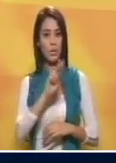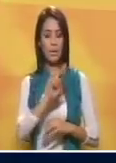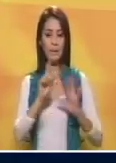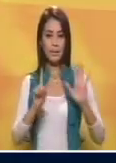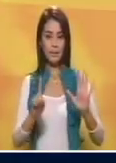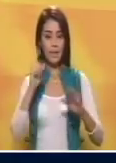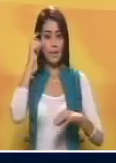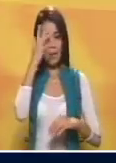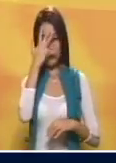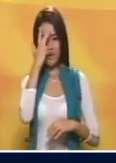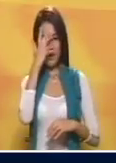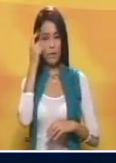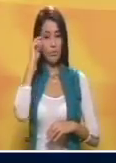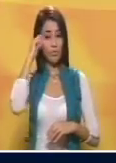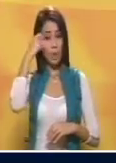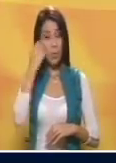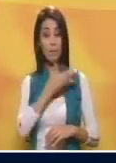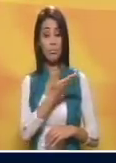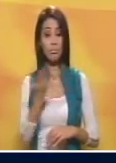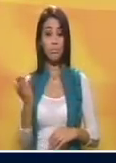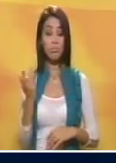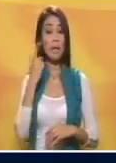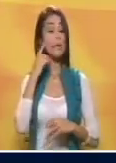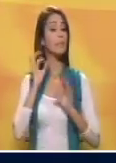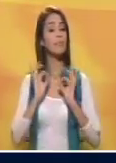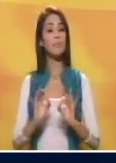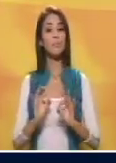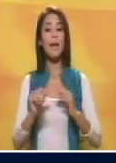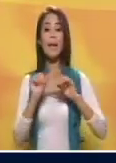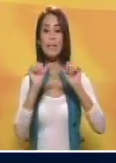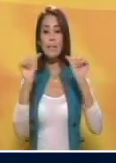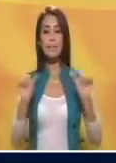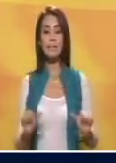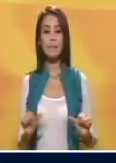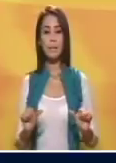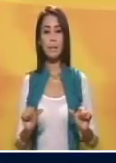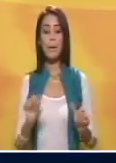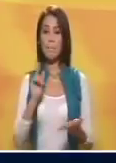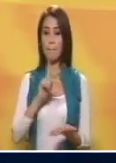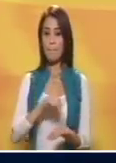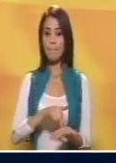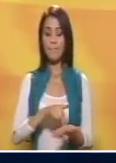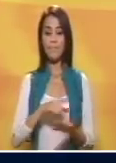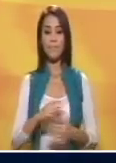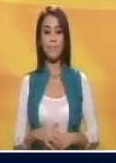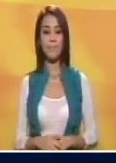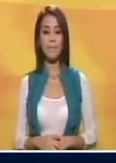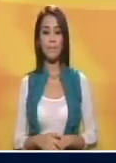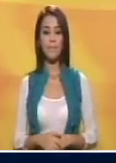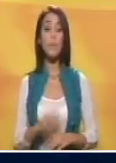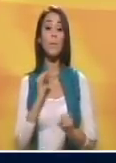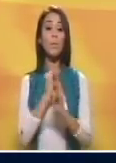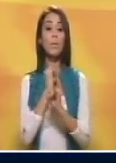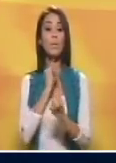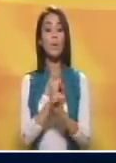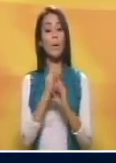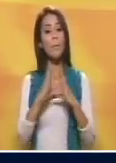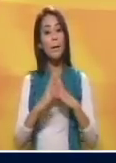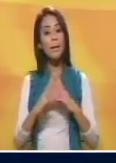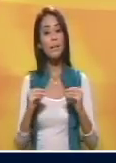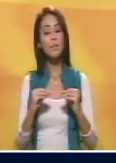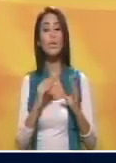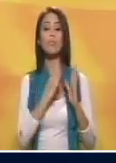lo recordamos, ya lo tenemos dispuesto, el sistema automatizado de postulaciones por internet, para que todas